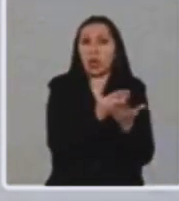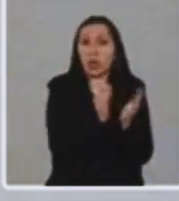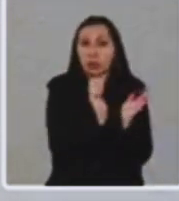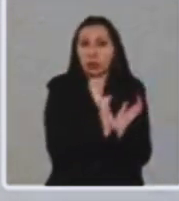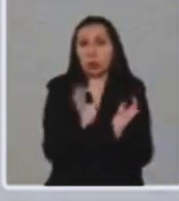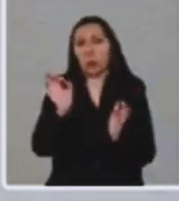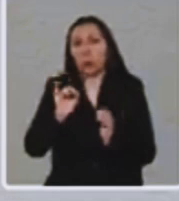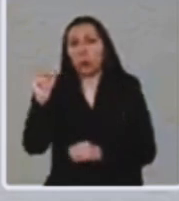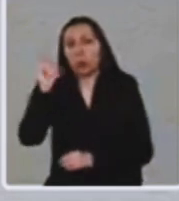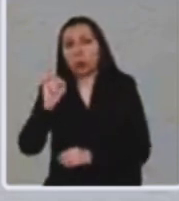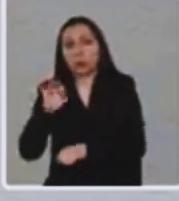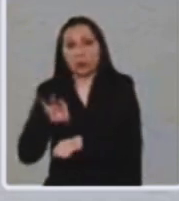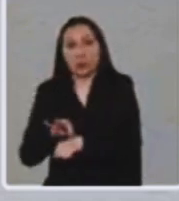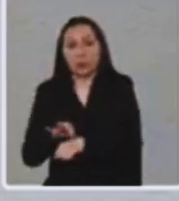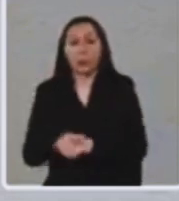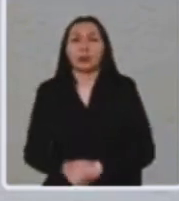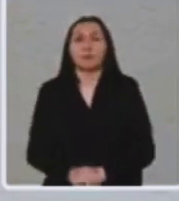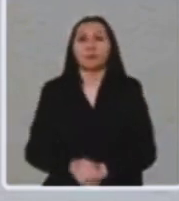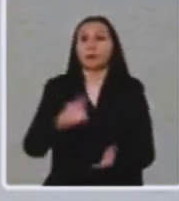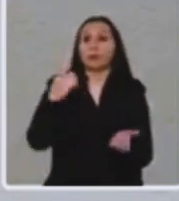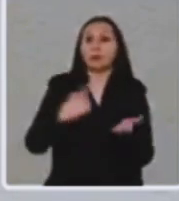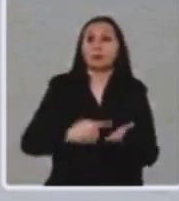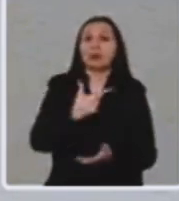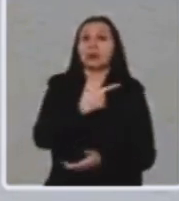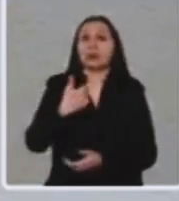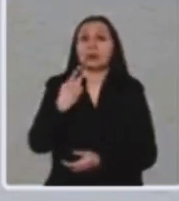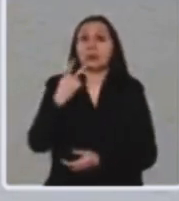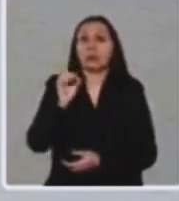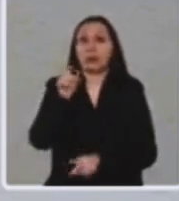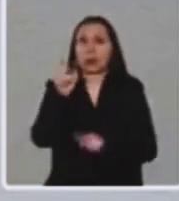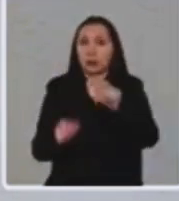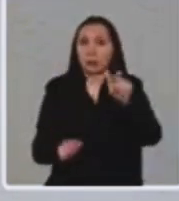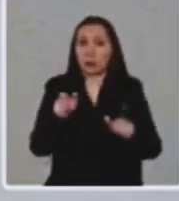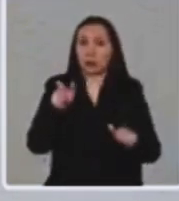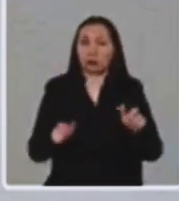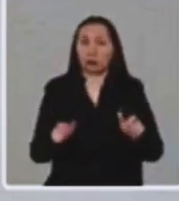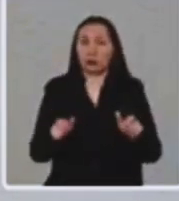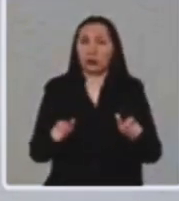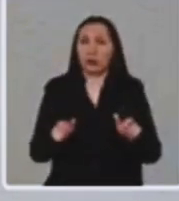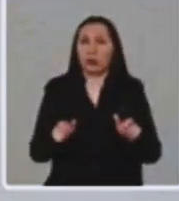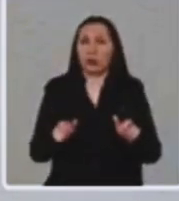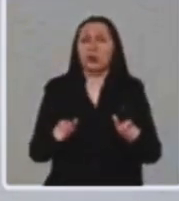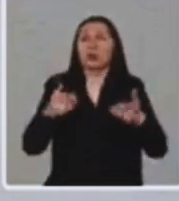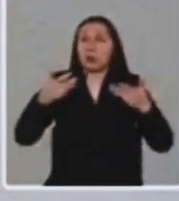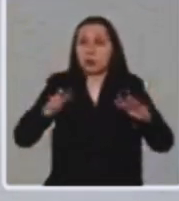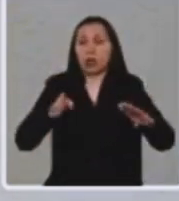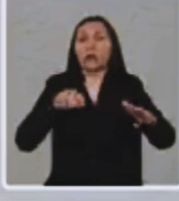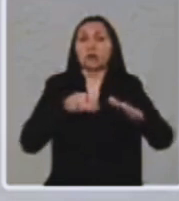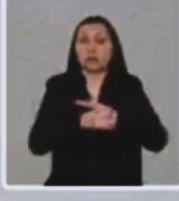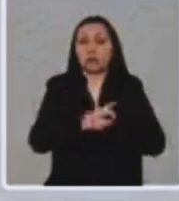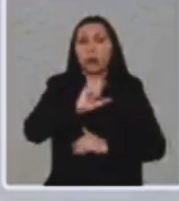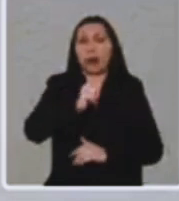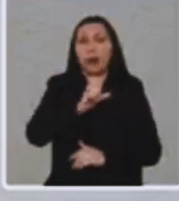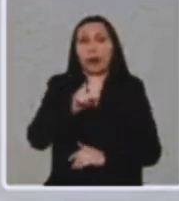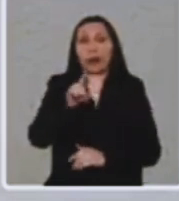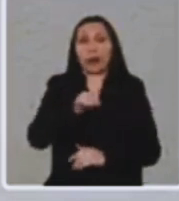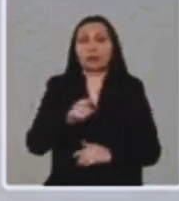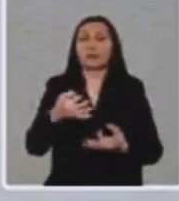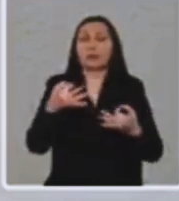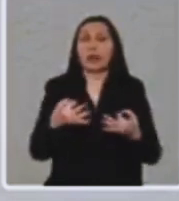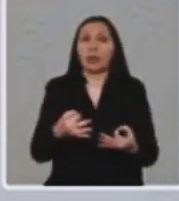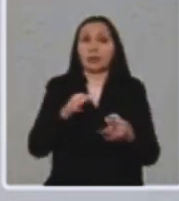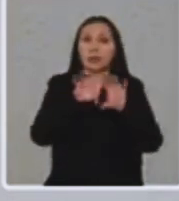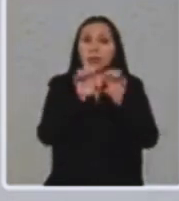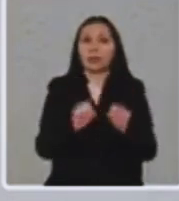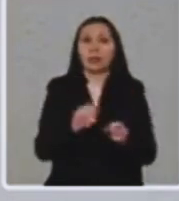ISAPRE. Son 1.720 personas las que han accedido a esta garantía en el sistema público